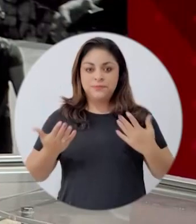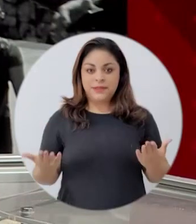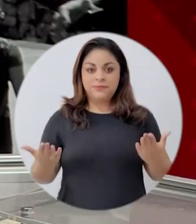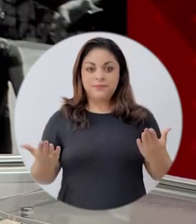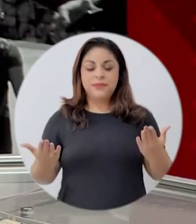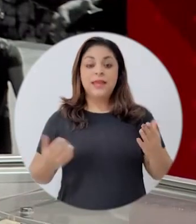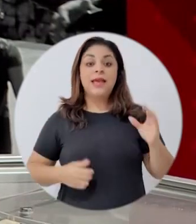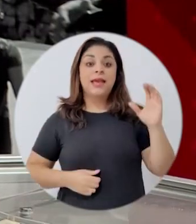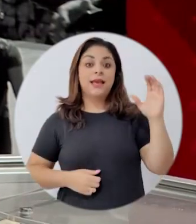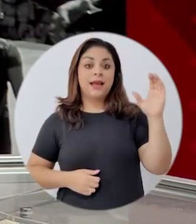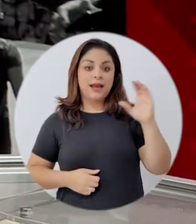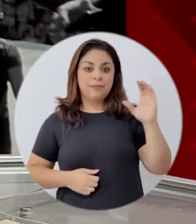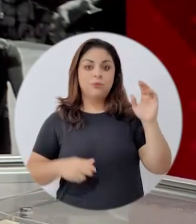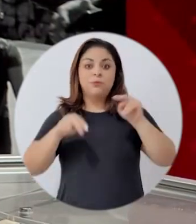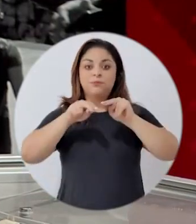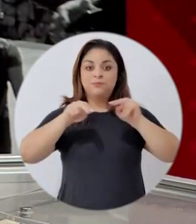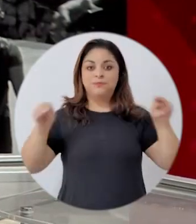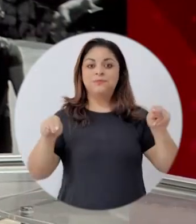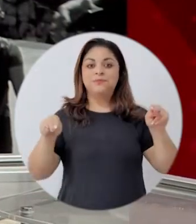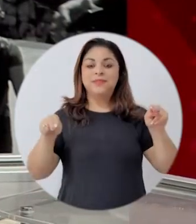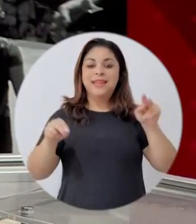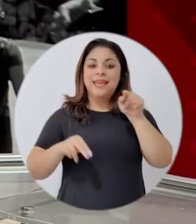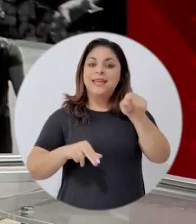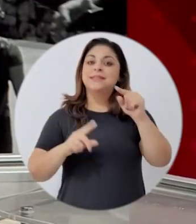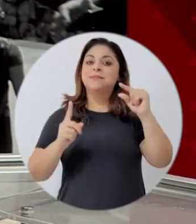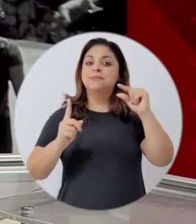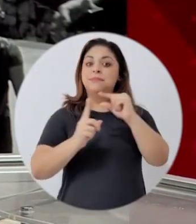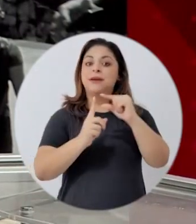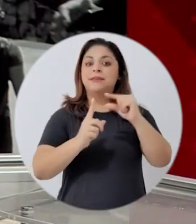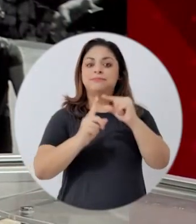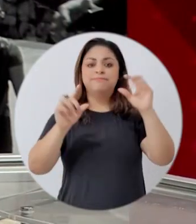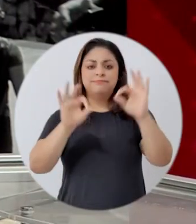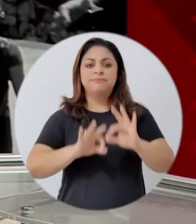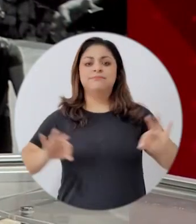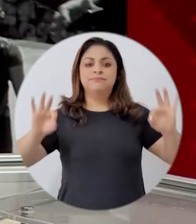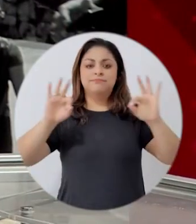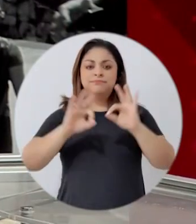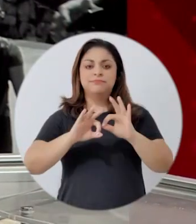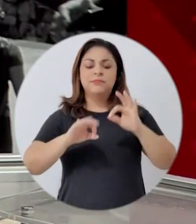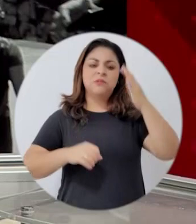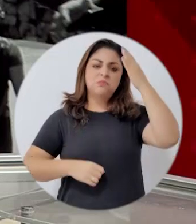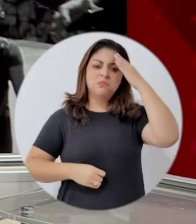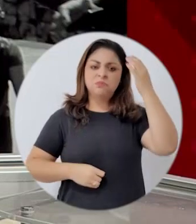vimos al inicio del programa es un concepto muy importante